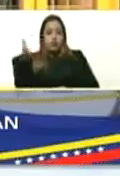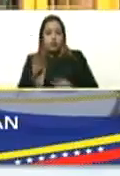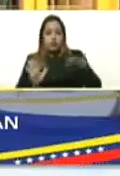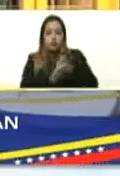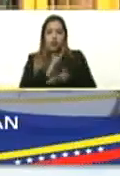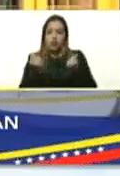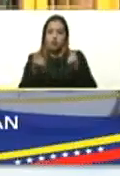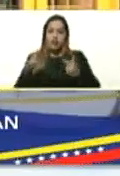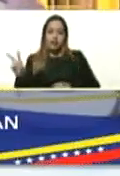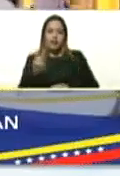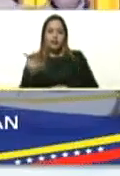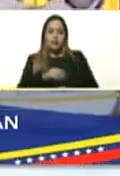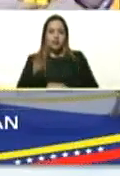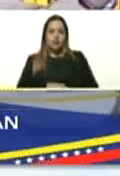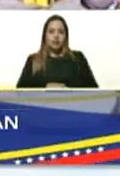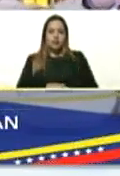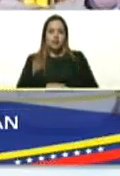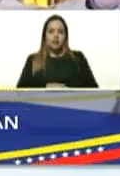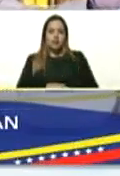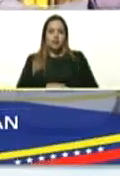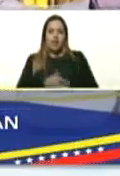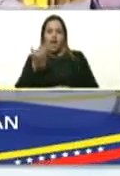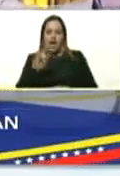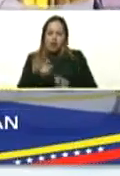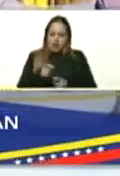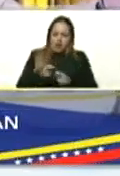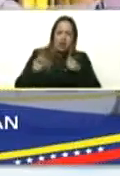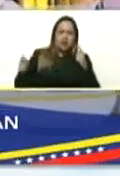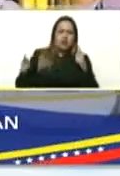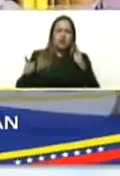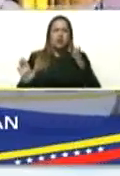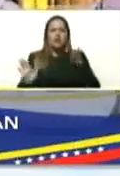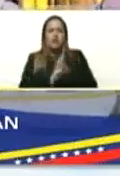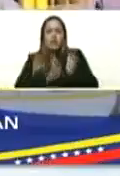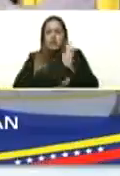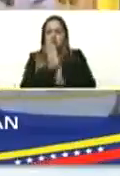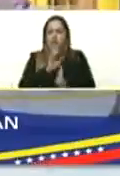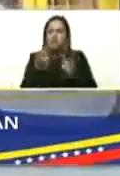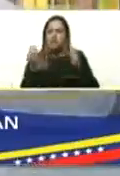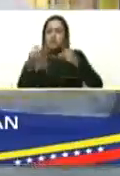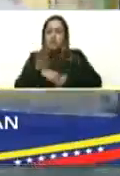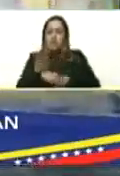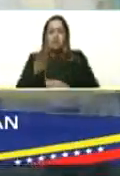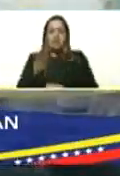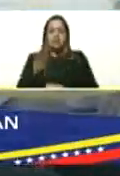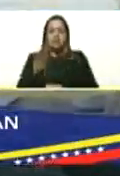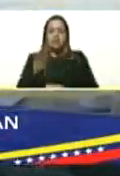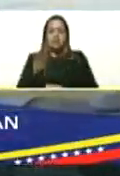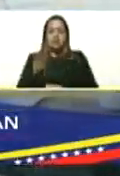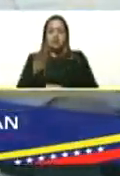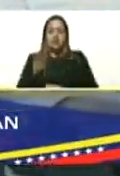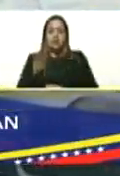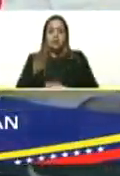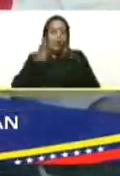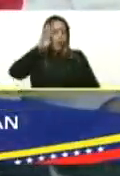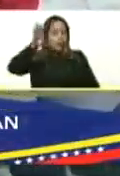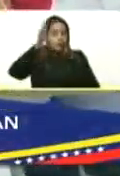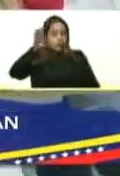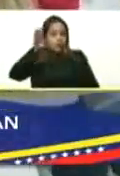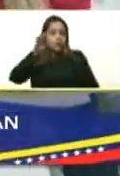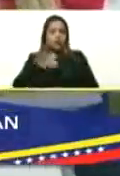venezolana. Todavía tenemos un trecho largo de crecimiento pendiente para el futuro